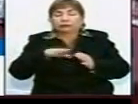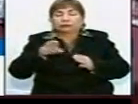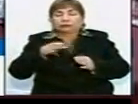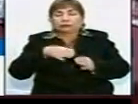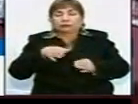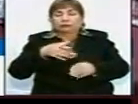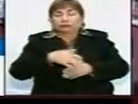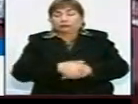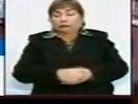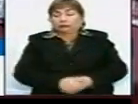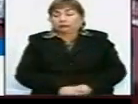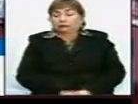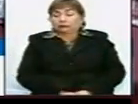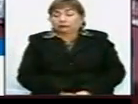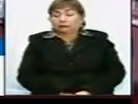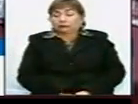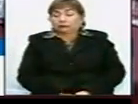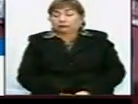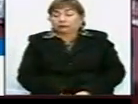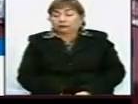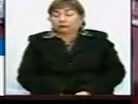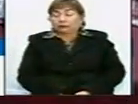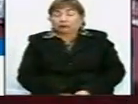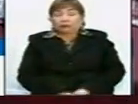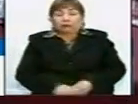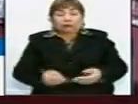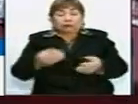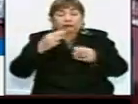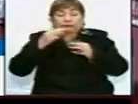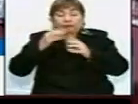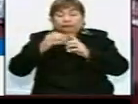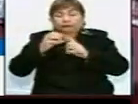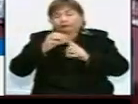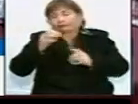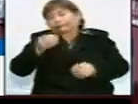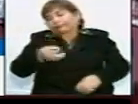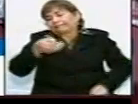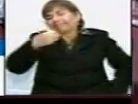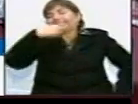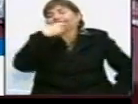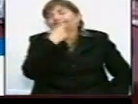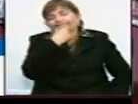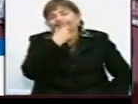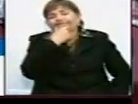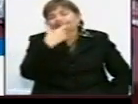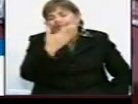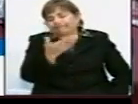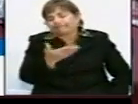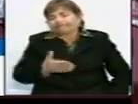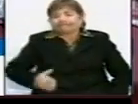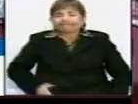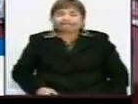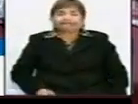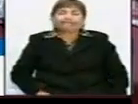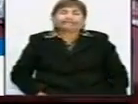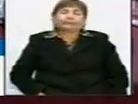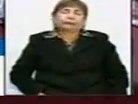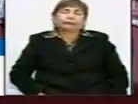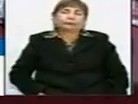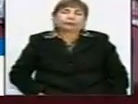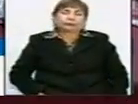eso es todo sería verde no y la agricultura claro pero claro